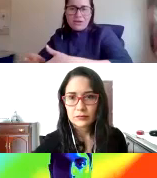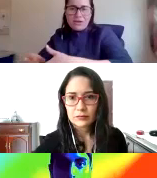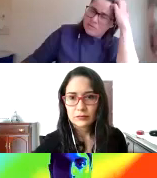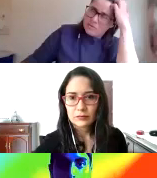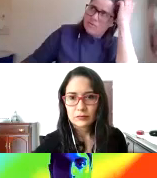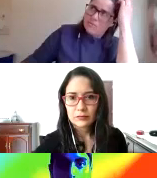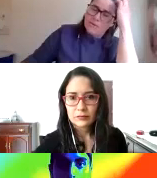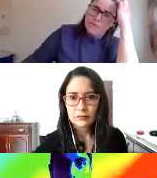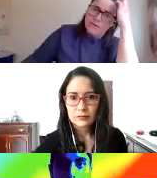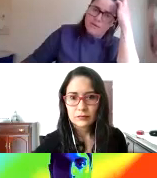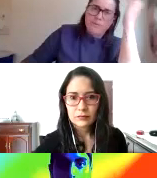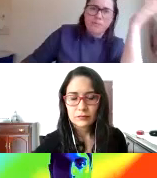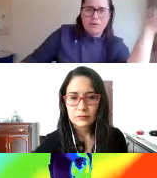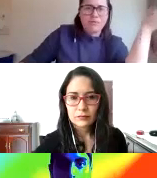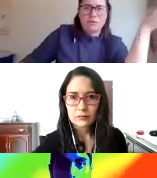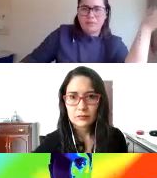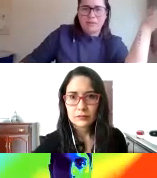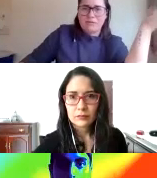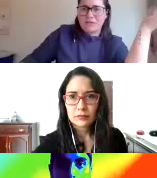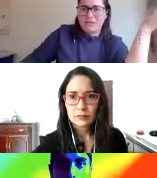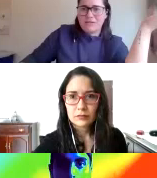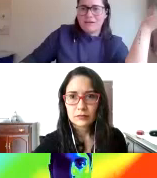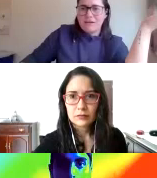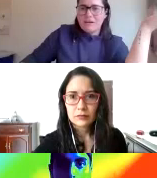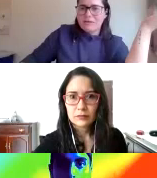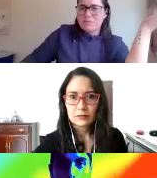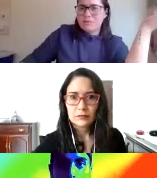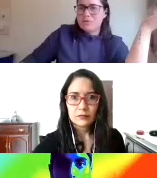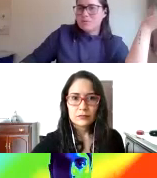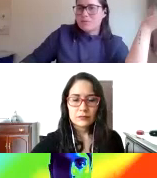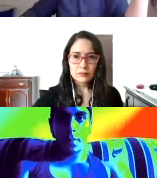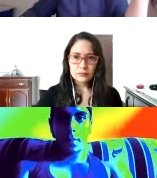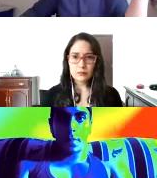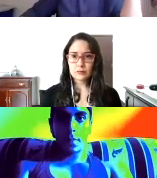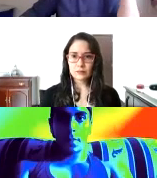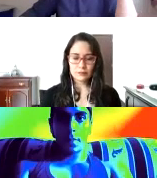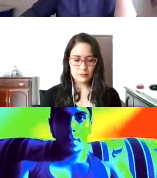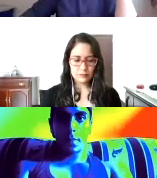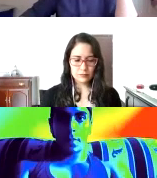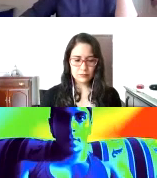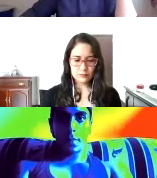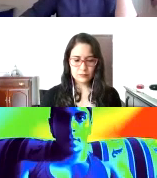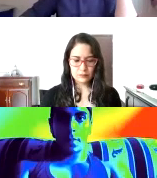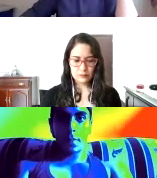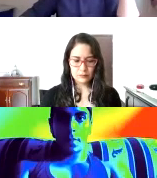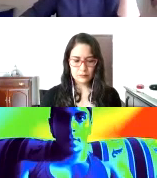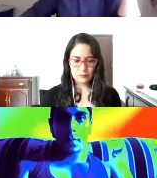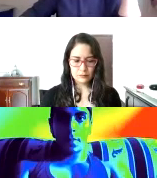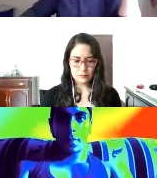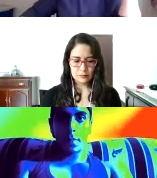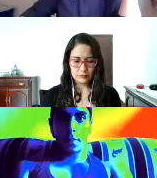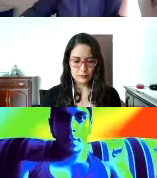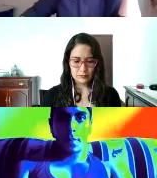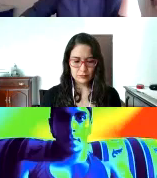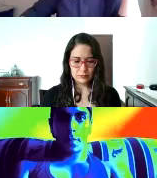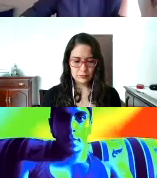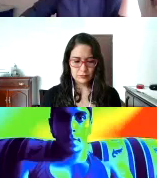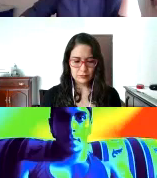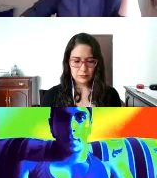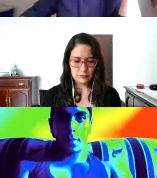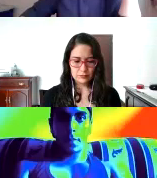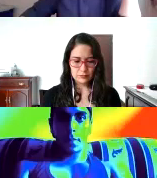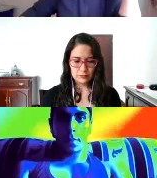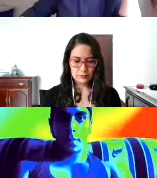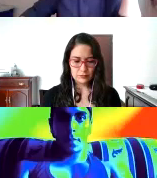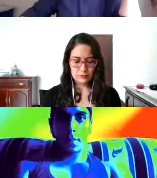O no sé qué otro nombre le pueden dar, pero pongamos fitoplancton, que es los productores primarios del lago, que es esta natita verde